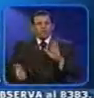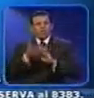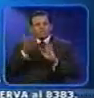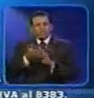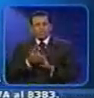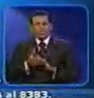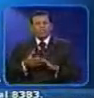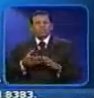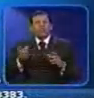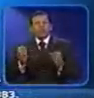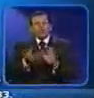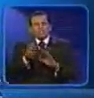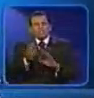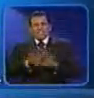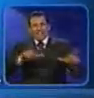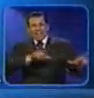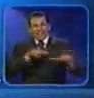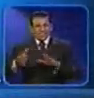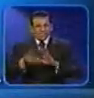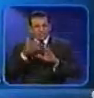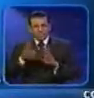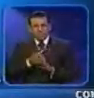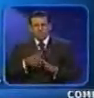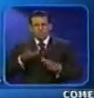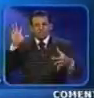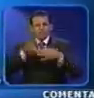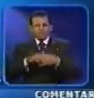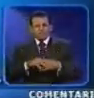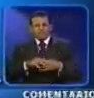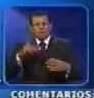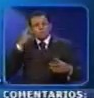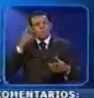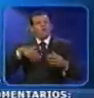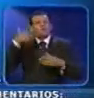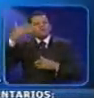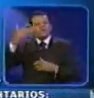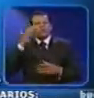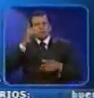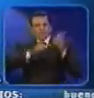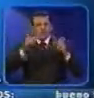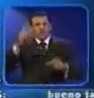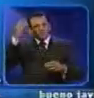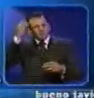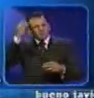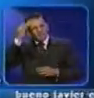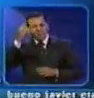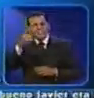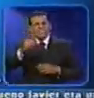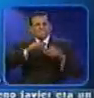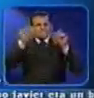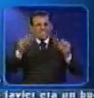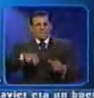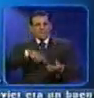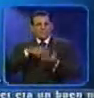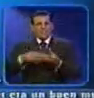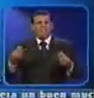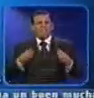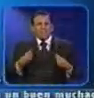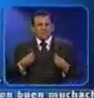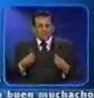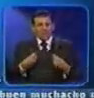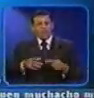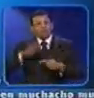en construcción o ya construidas, suscritos o a suscribirse por los sujetos comprendidos en el Sistema Nacional de Vivienda y